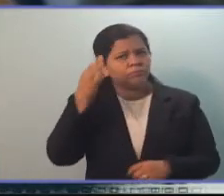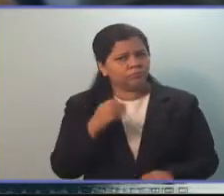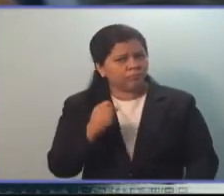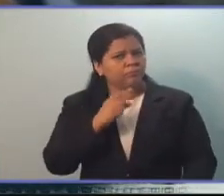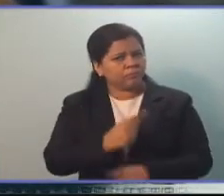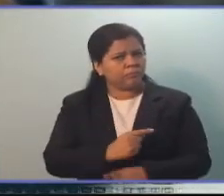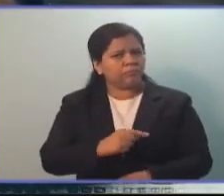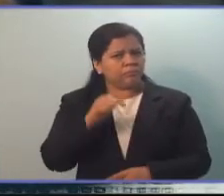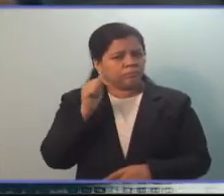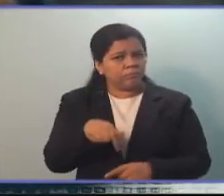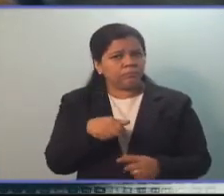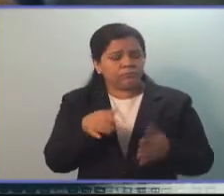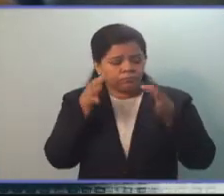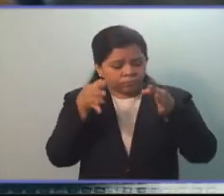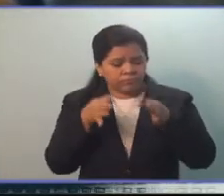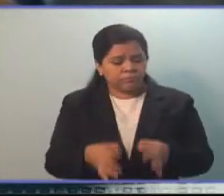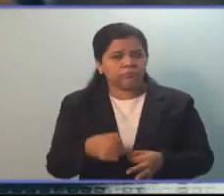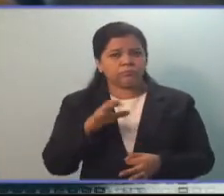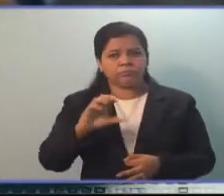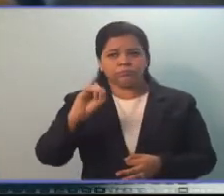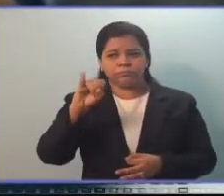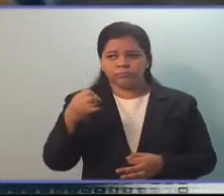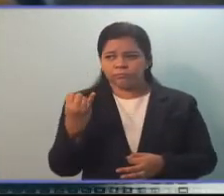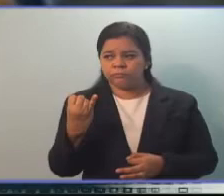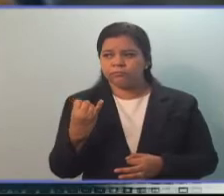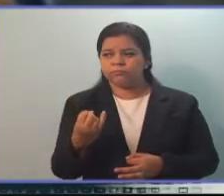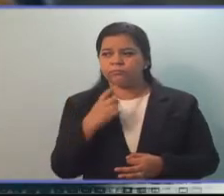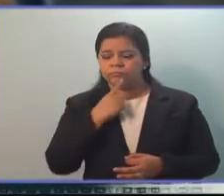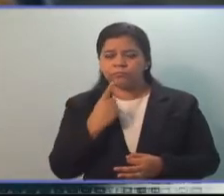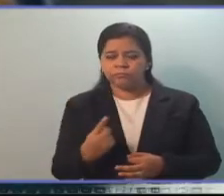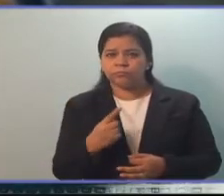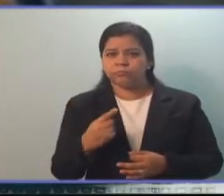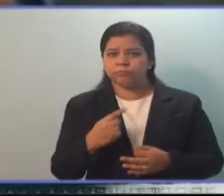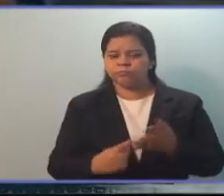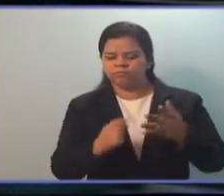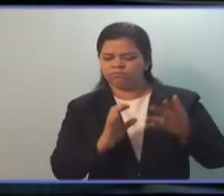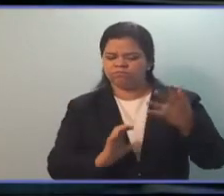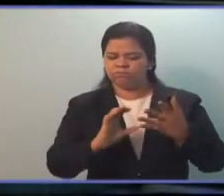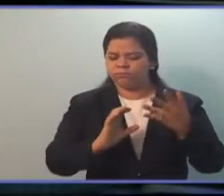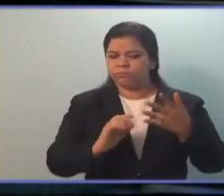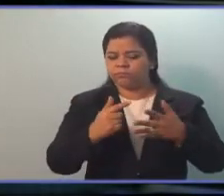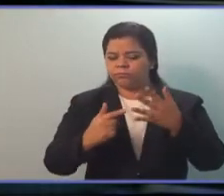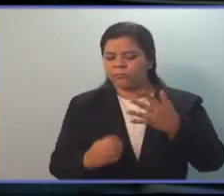Sala de lo Constitucional de declarar inconstitucional la ley de amnistía?